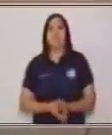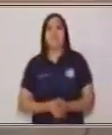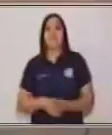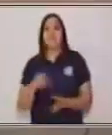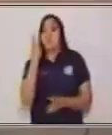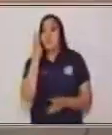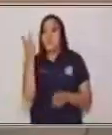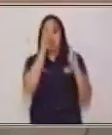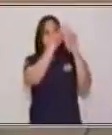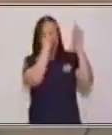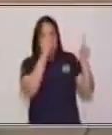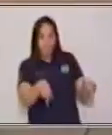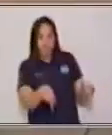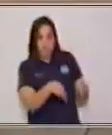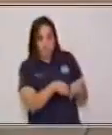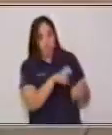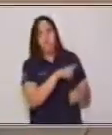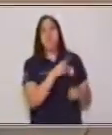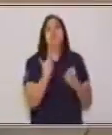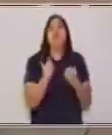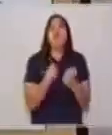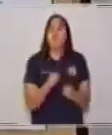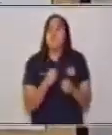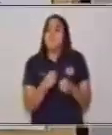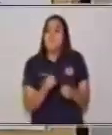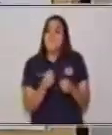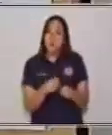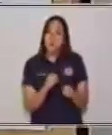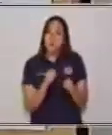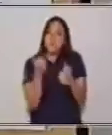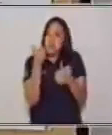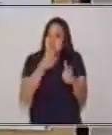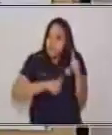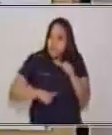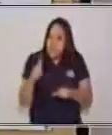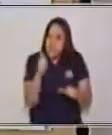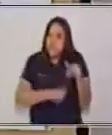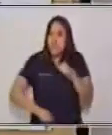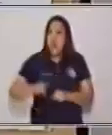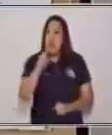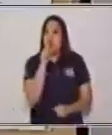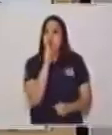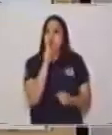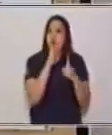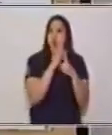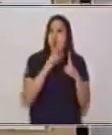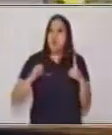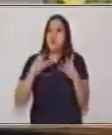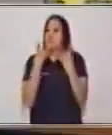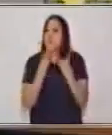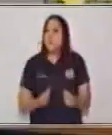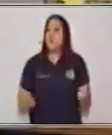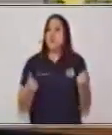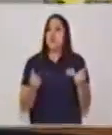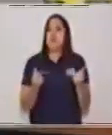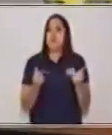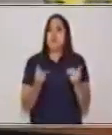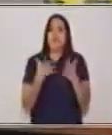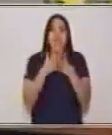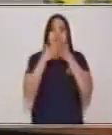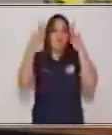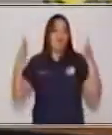Y en este momento vamos a realizar el análisis de una oración simple en la